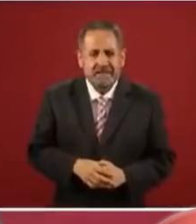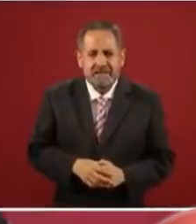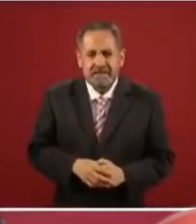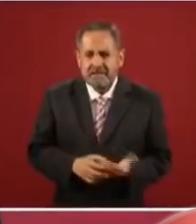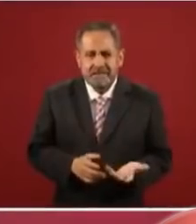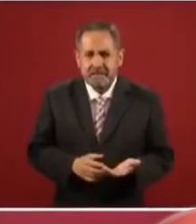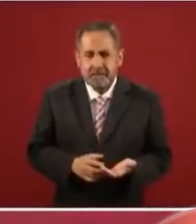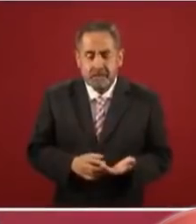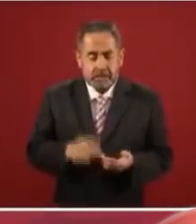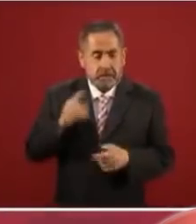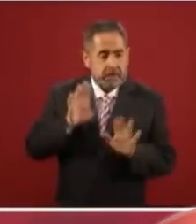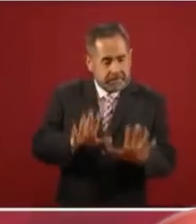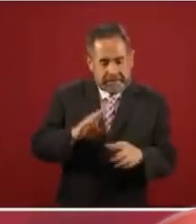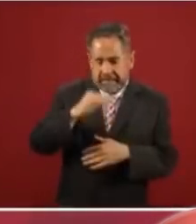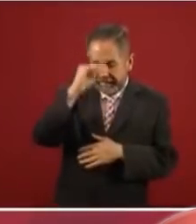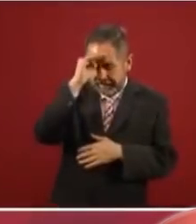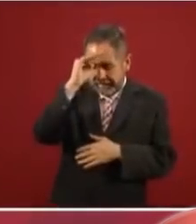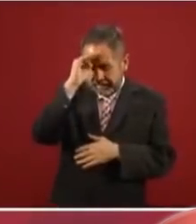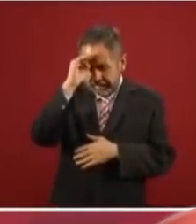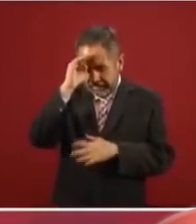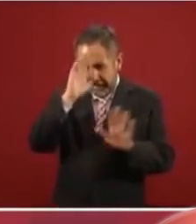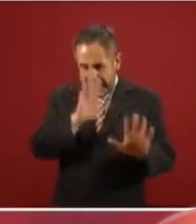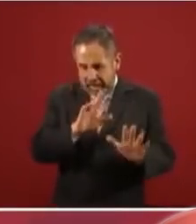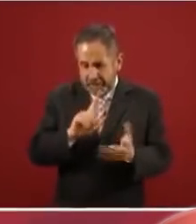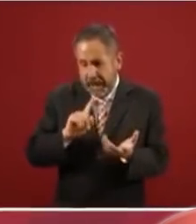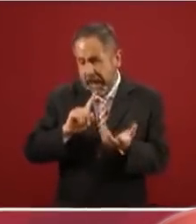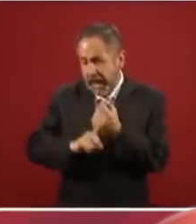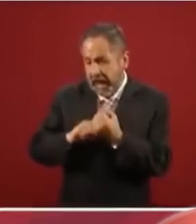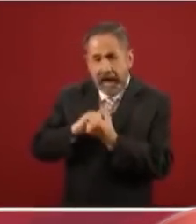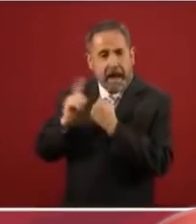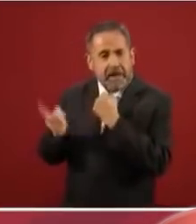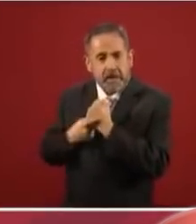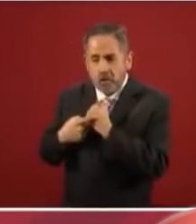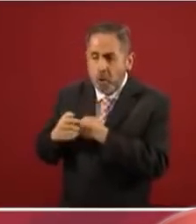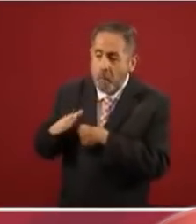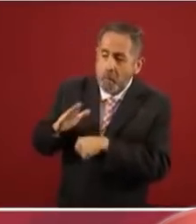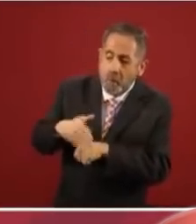Nunca repararon en que había que